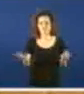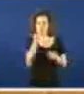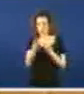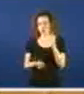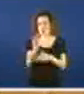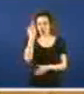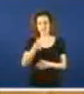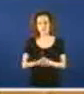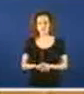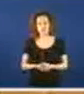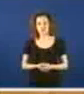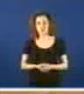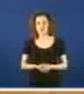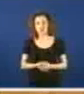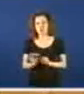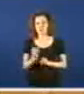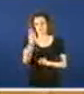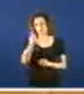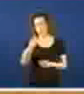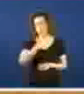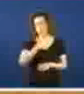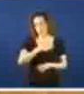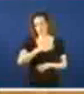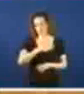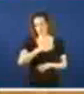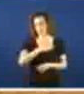Bos días. En primeiro lugar, teño que